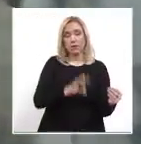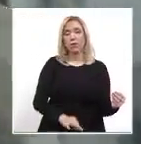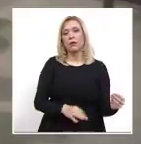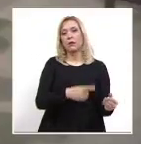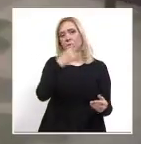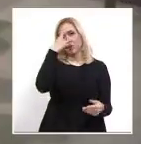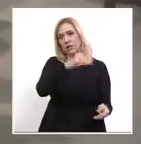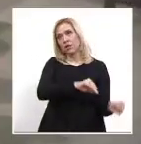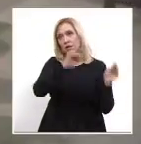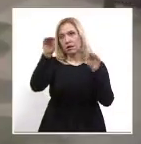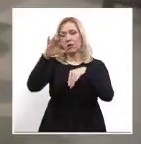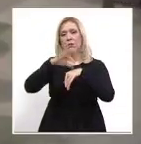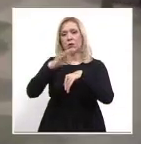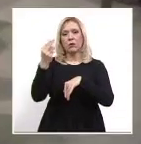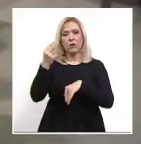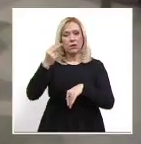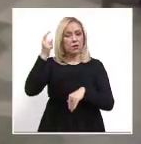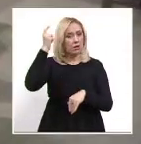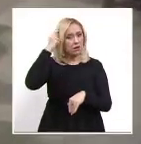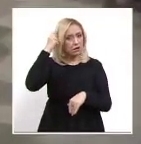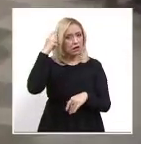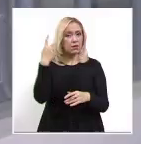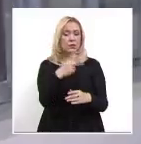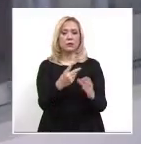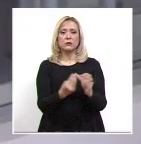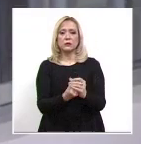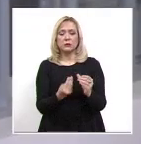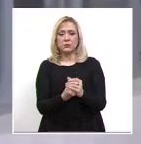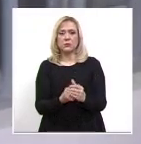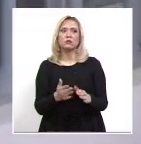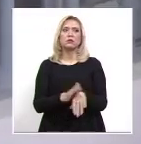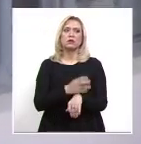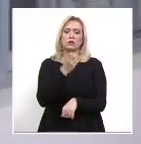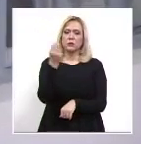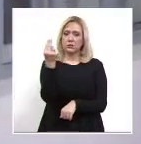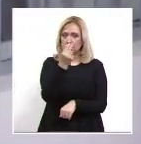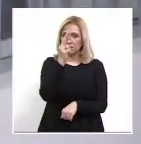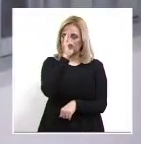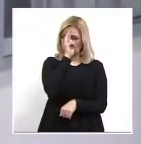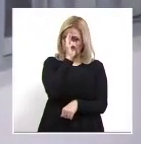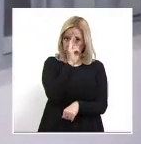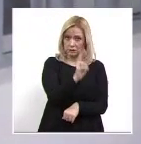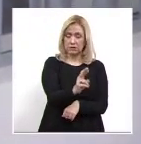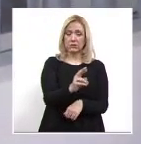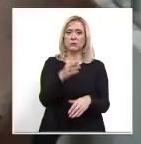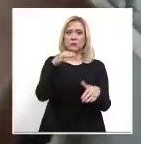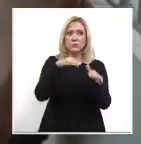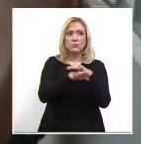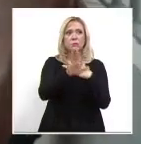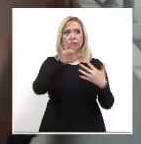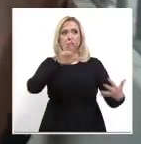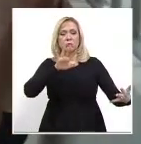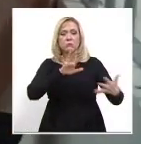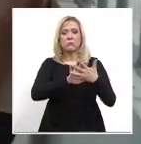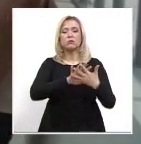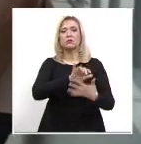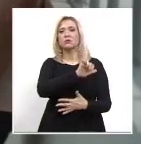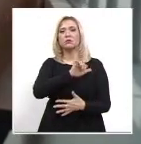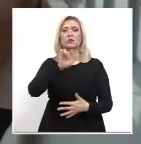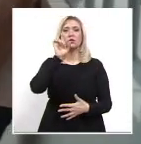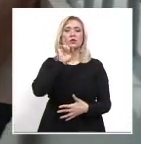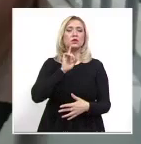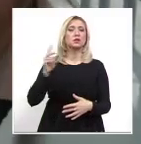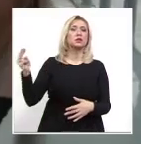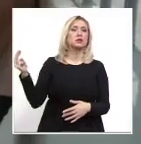salud mental. Ante ello, demandan a las autoridades garantizar condiciones óptimas de estancia para las internas y atender su